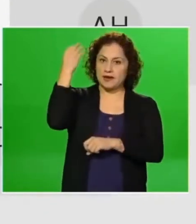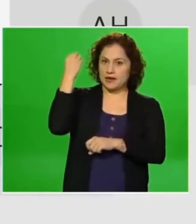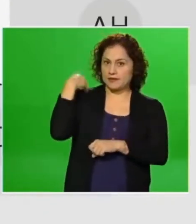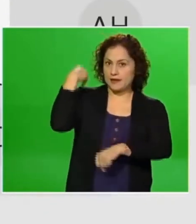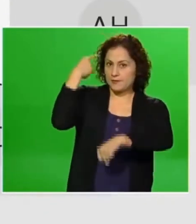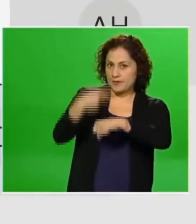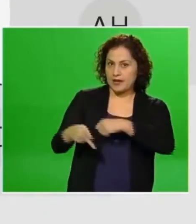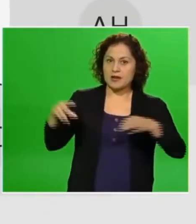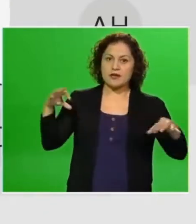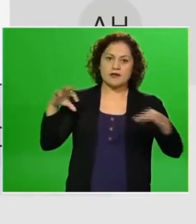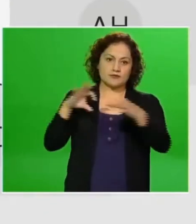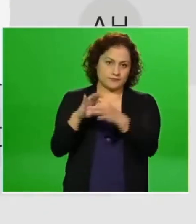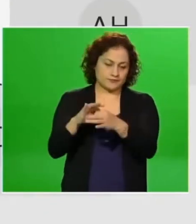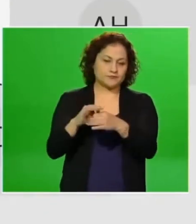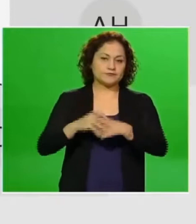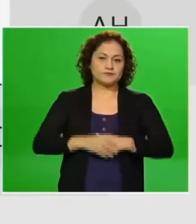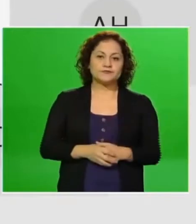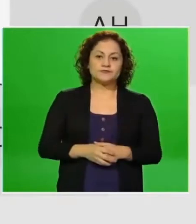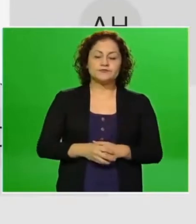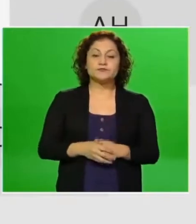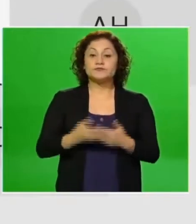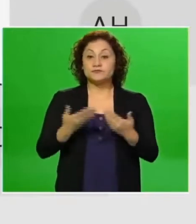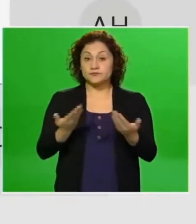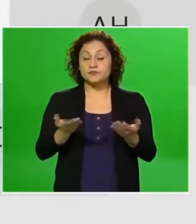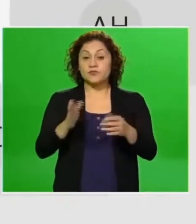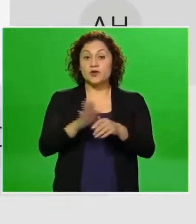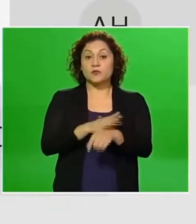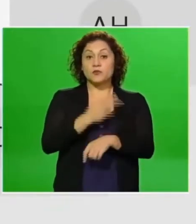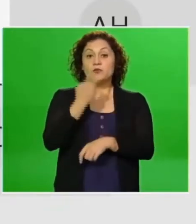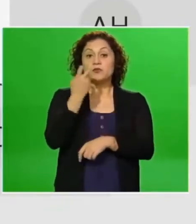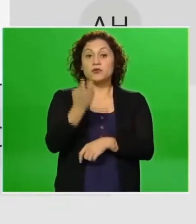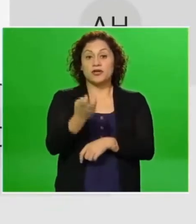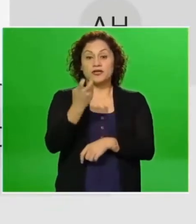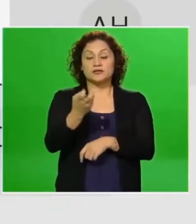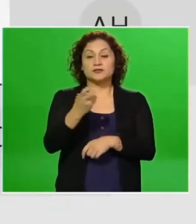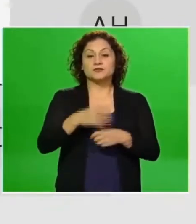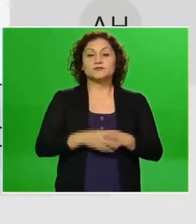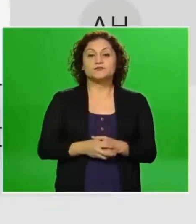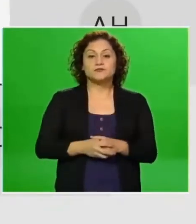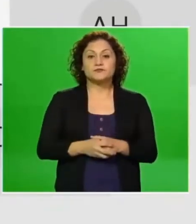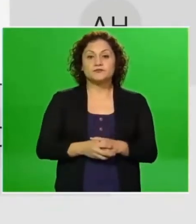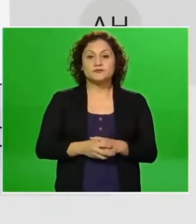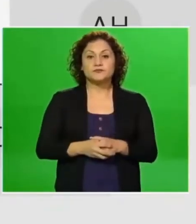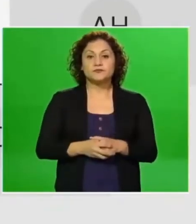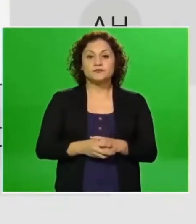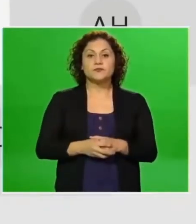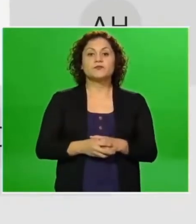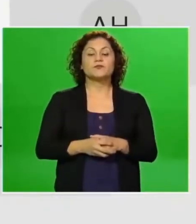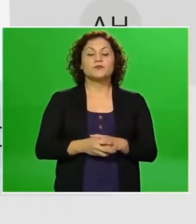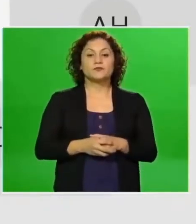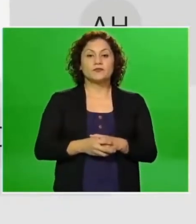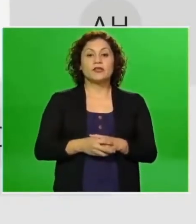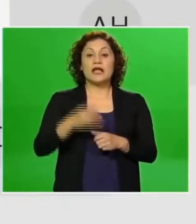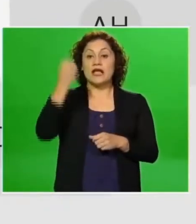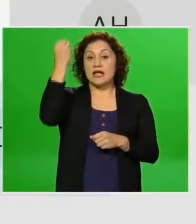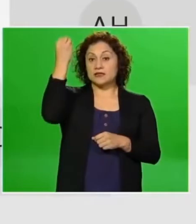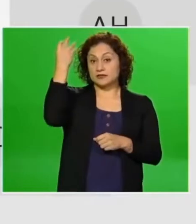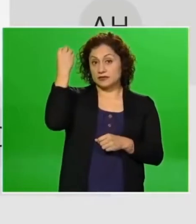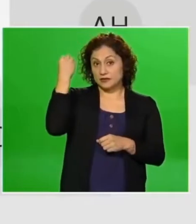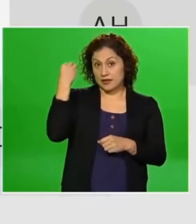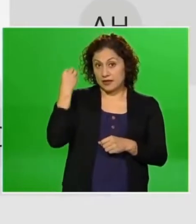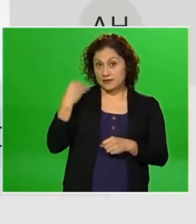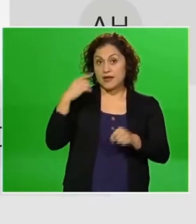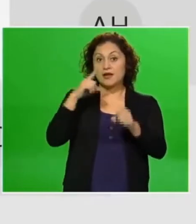lo mide precisamente el semáforo. De ahí que la medida de seguridad en la cual contribuye el semáforo para